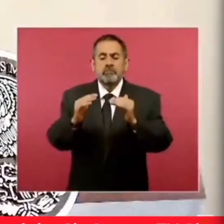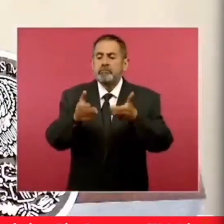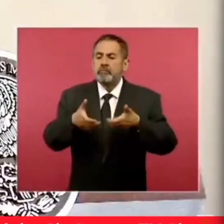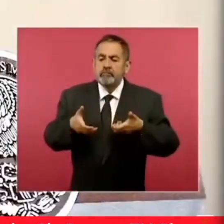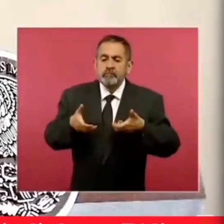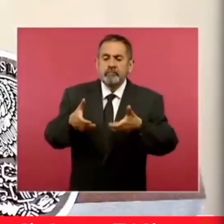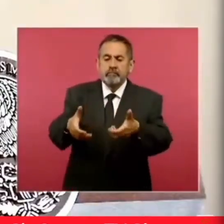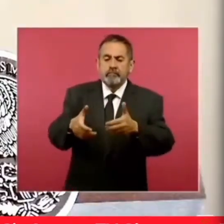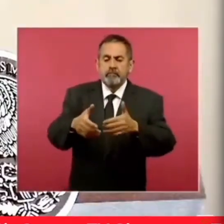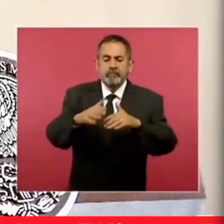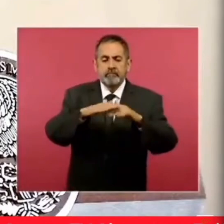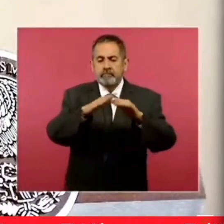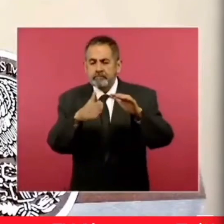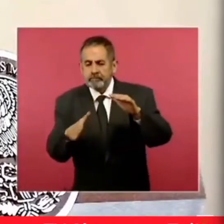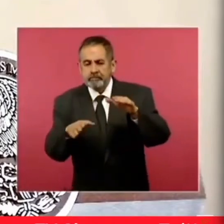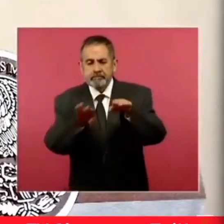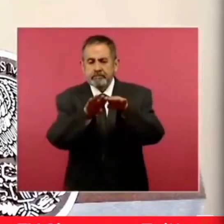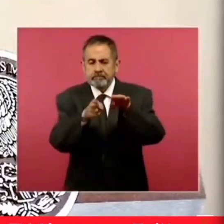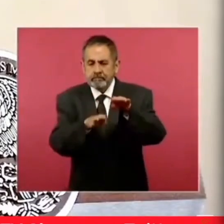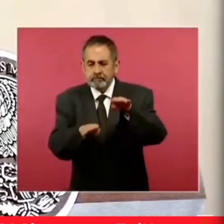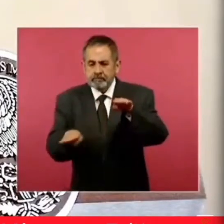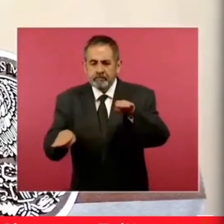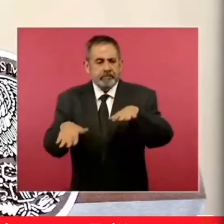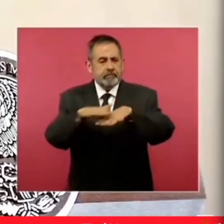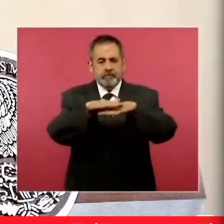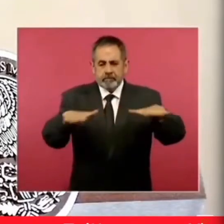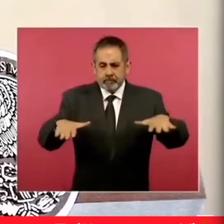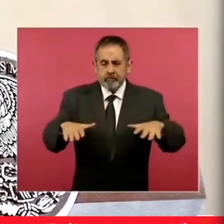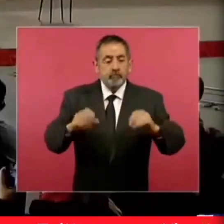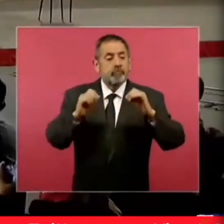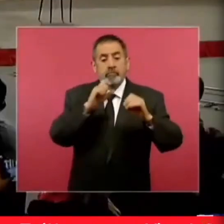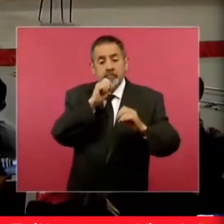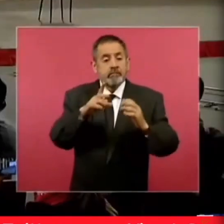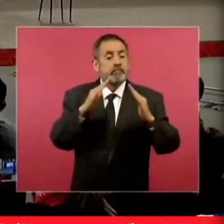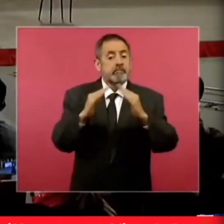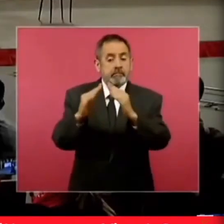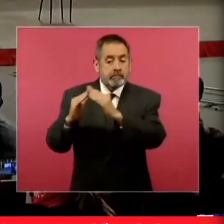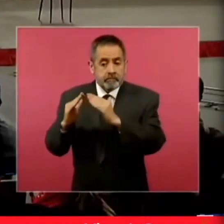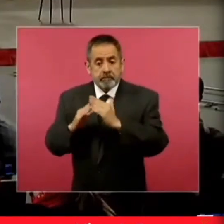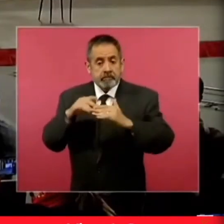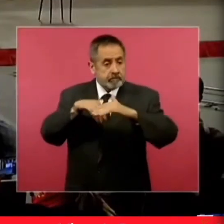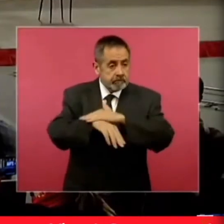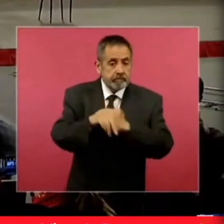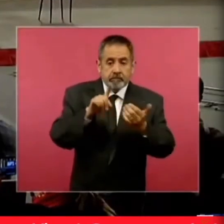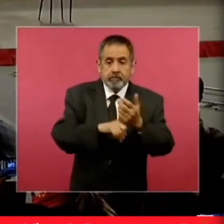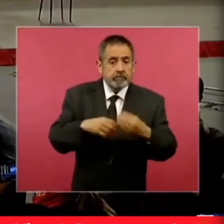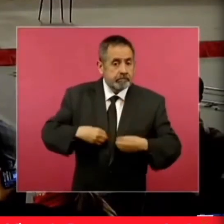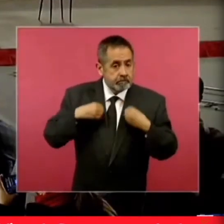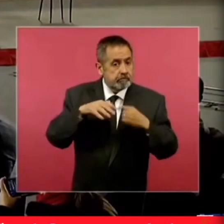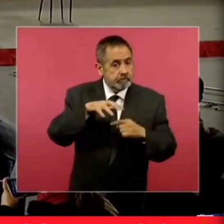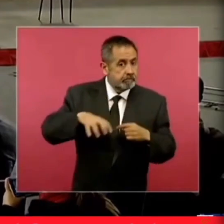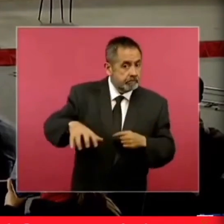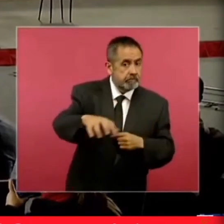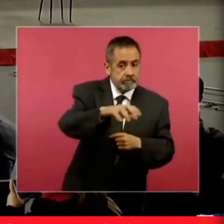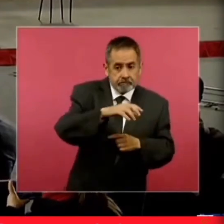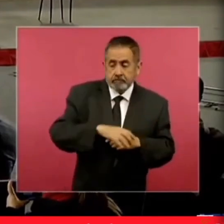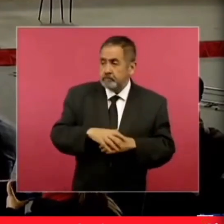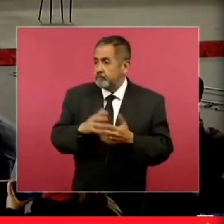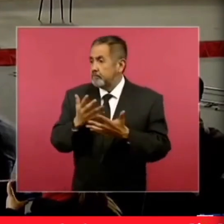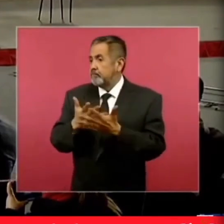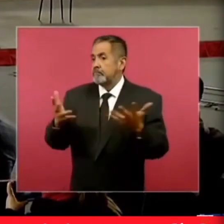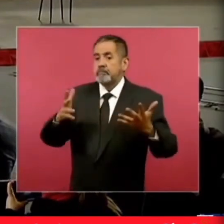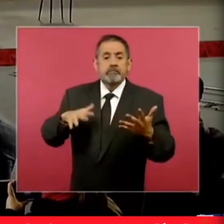caminos, albarradas, plataformas, pero también unidades habitacionales, áreas